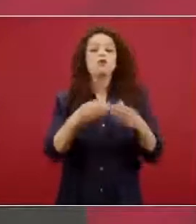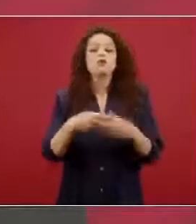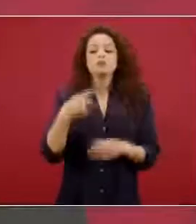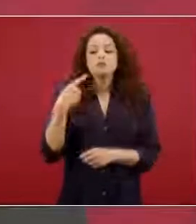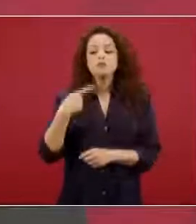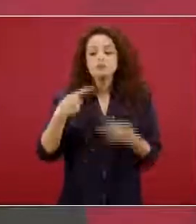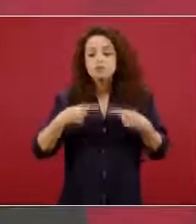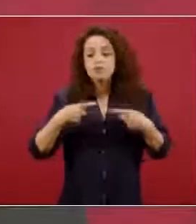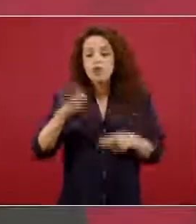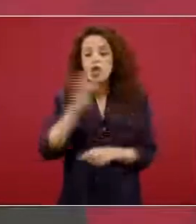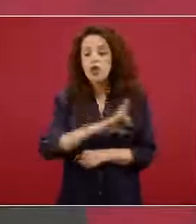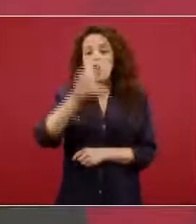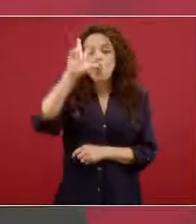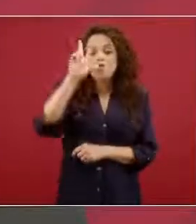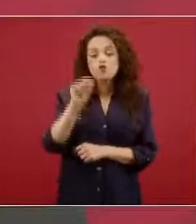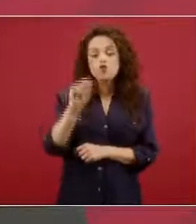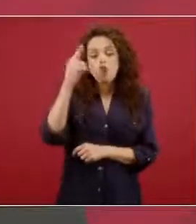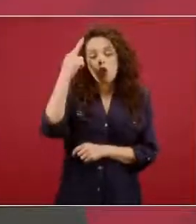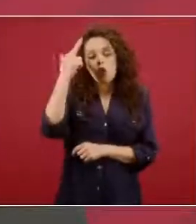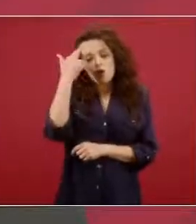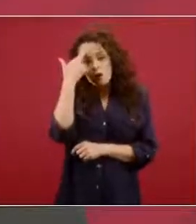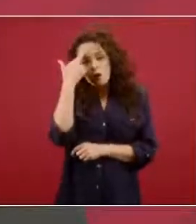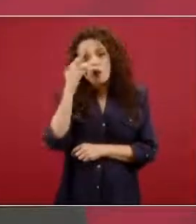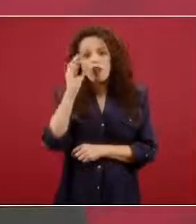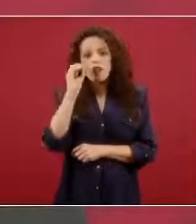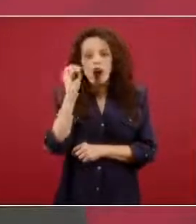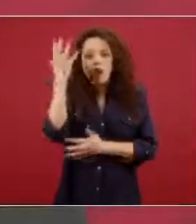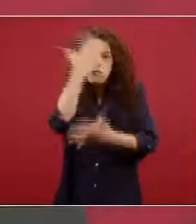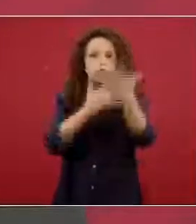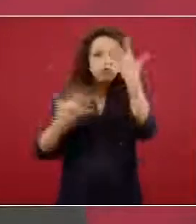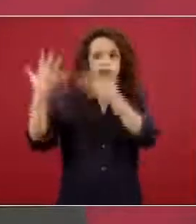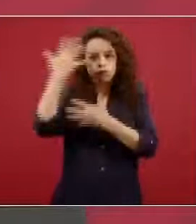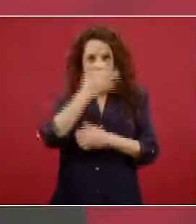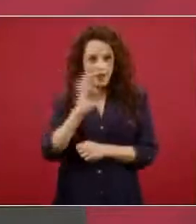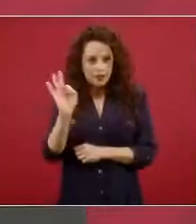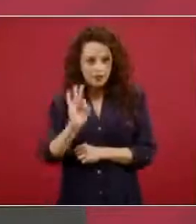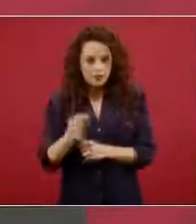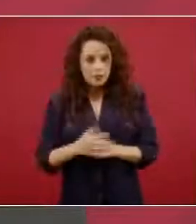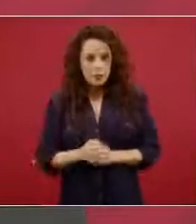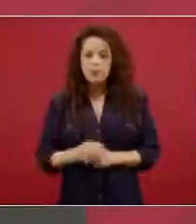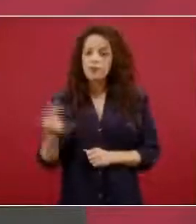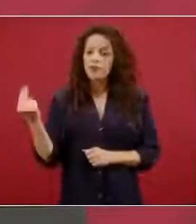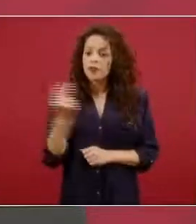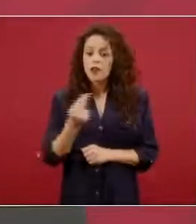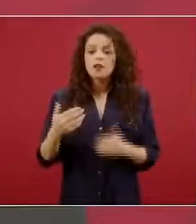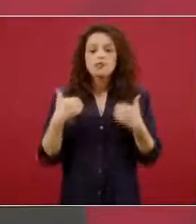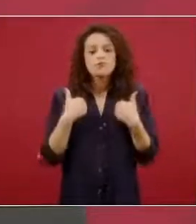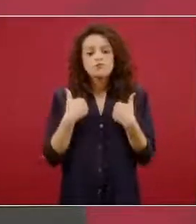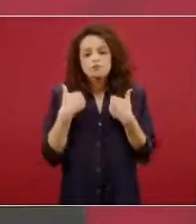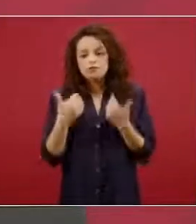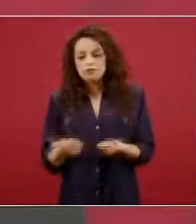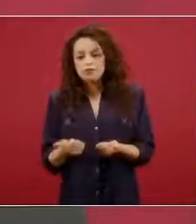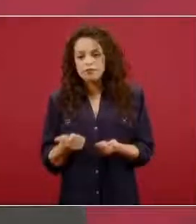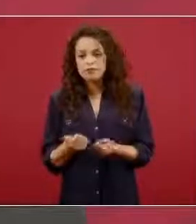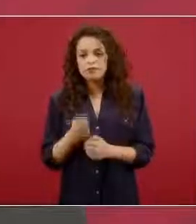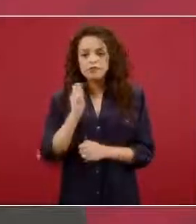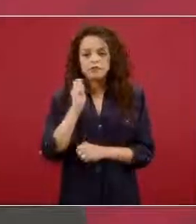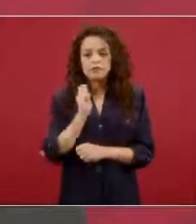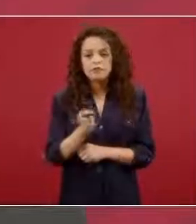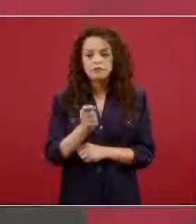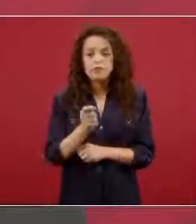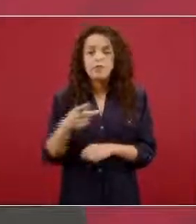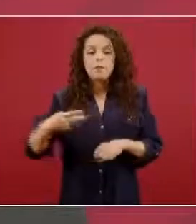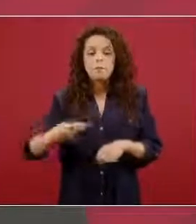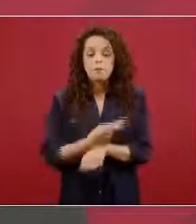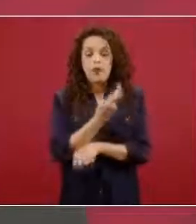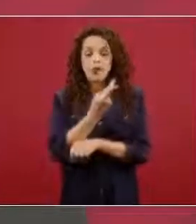recordarlas o pudiera estarlas confundiendo. Sabemos que comprender ciertos elementos de lo que acontece